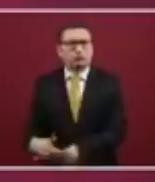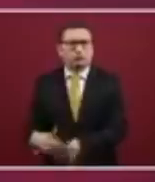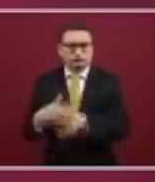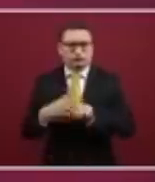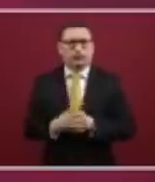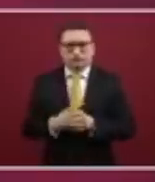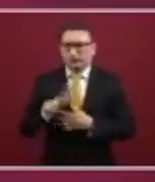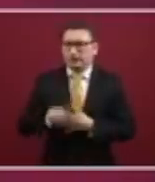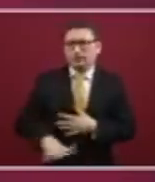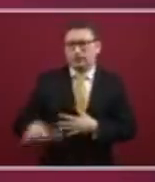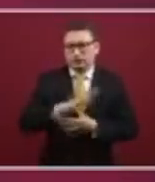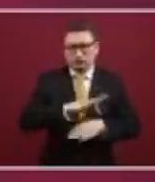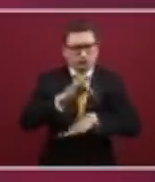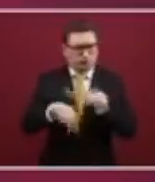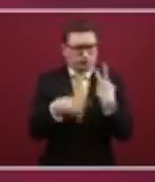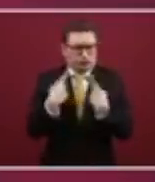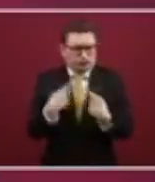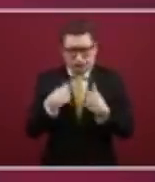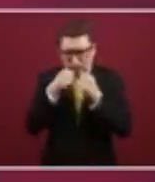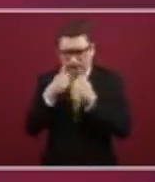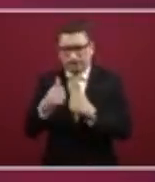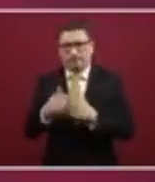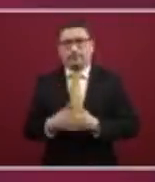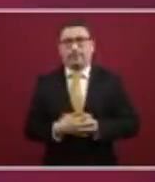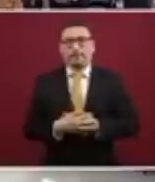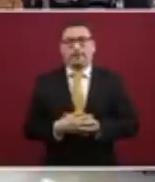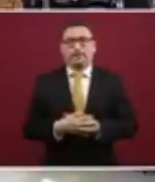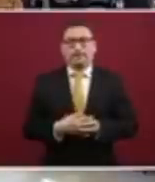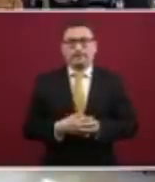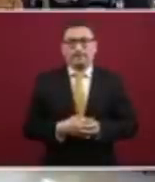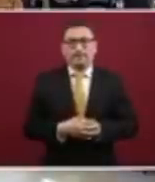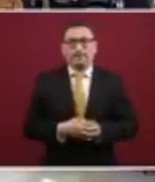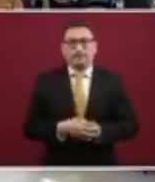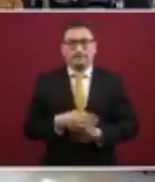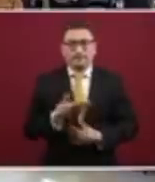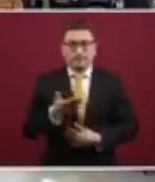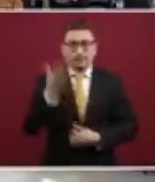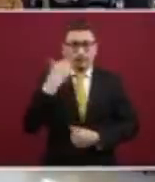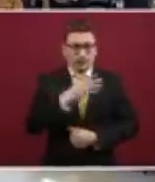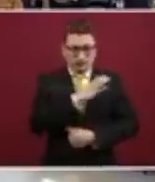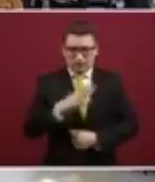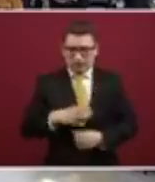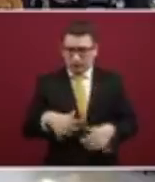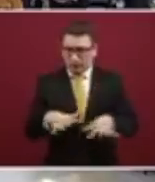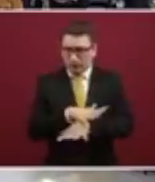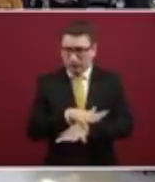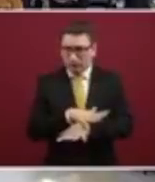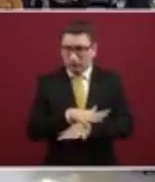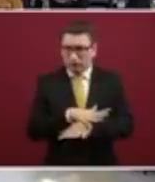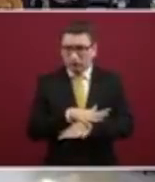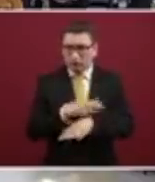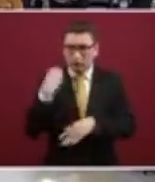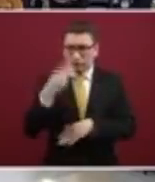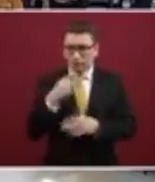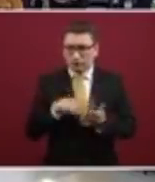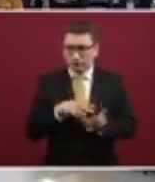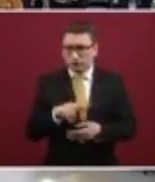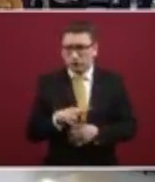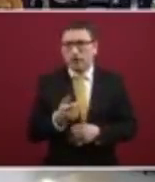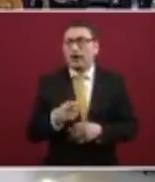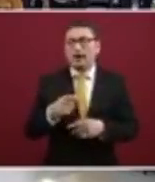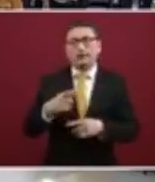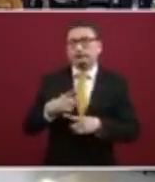al pueblo, a los ciudadanos. Entonces cambió de conforme era, como era en campaña. No, es marzo que 2018. Es distinto.